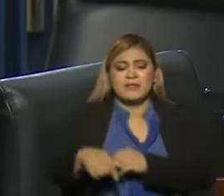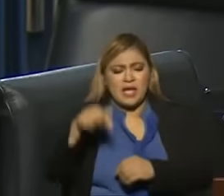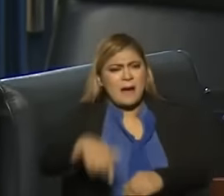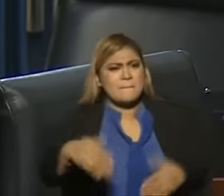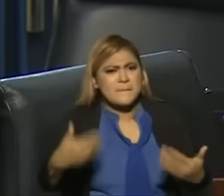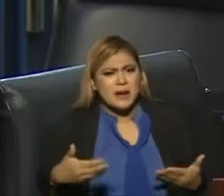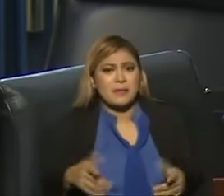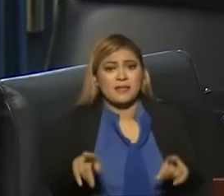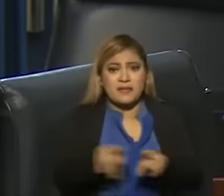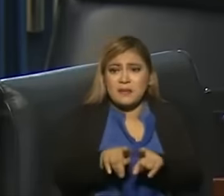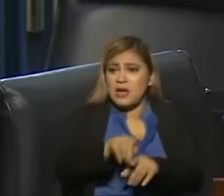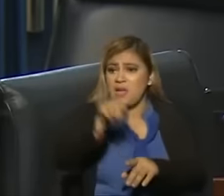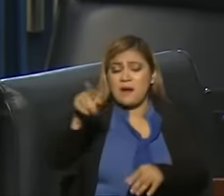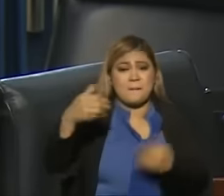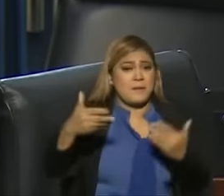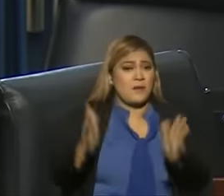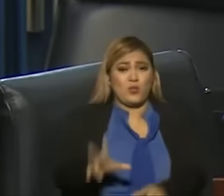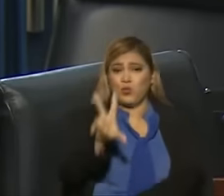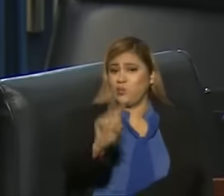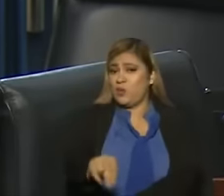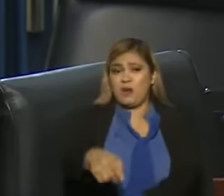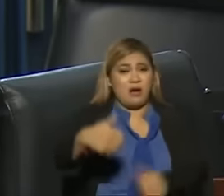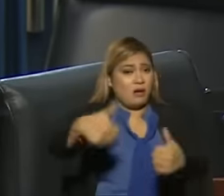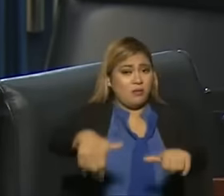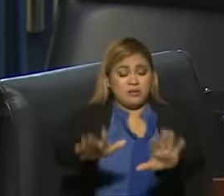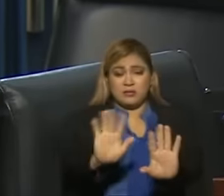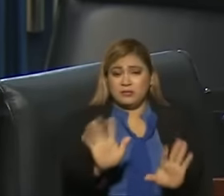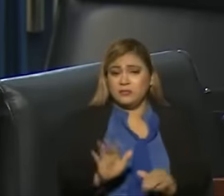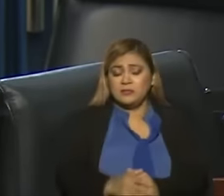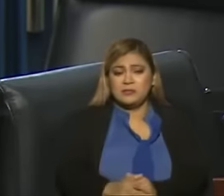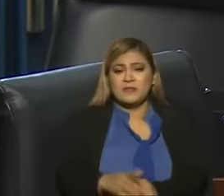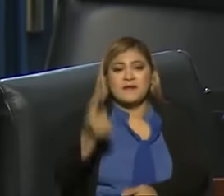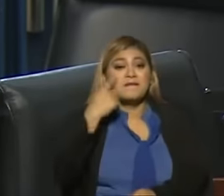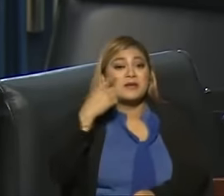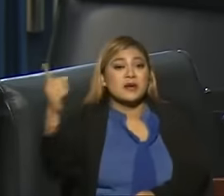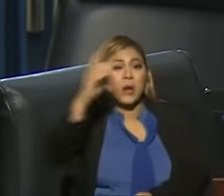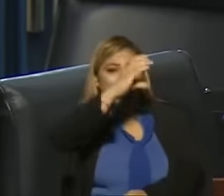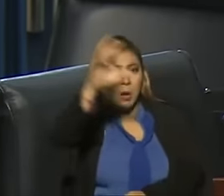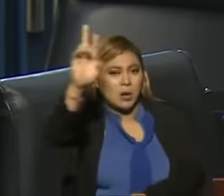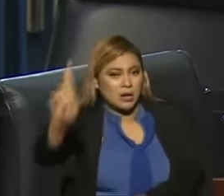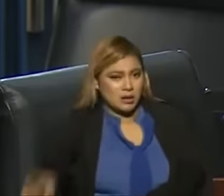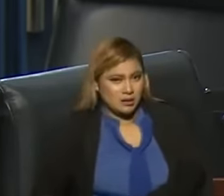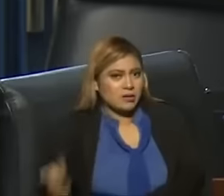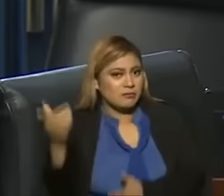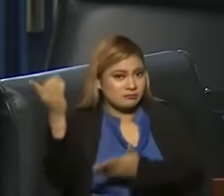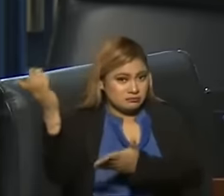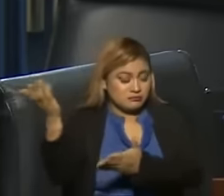Rica declaró una moratoria minera en todo su territorio. Me recuerdo, Anito,